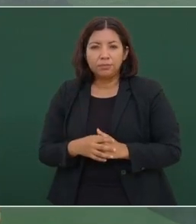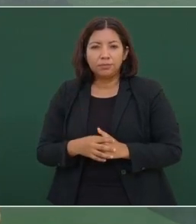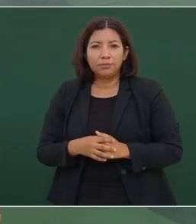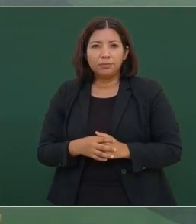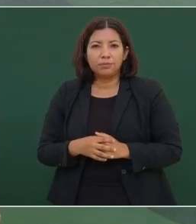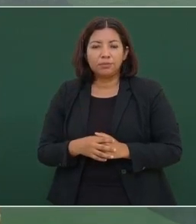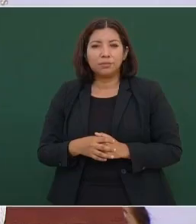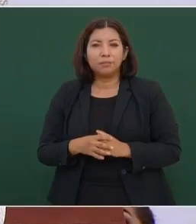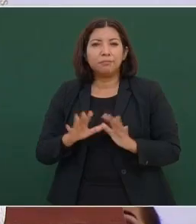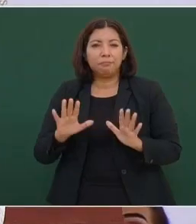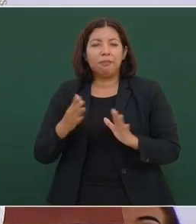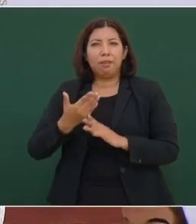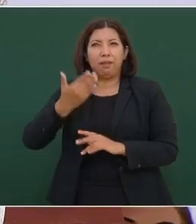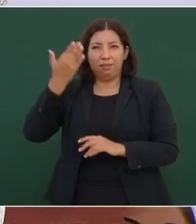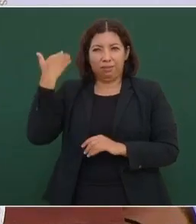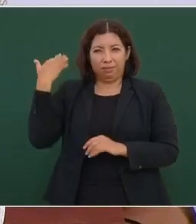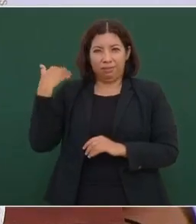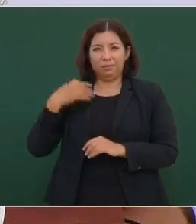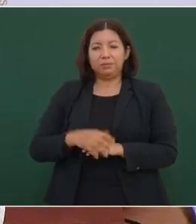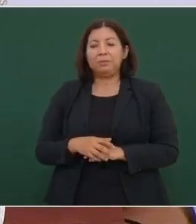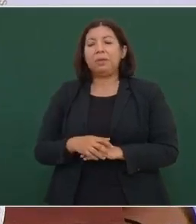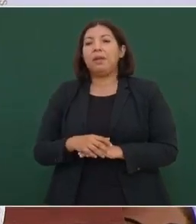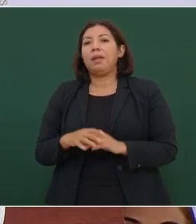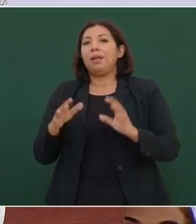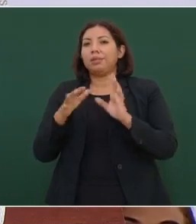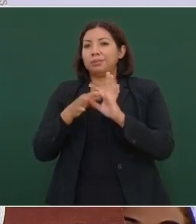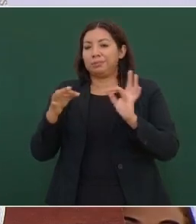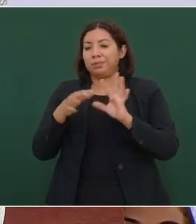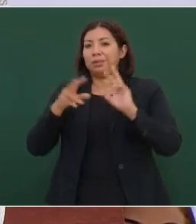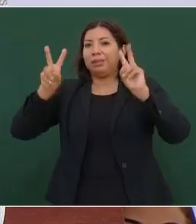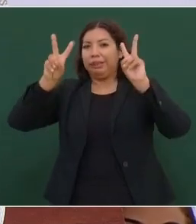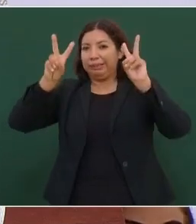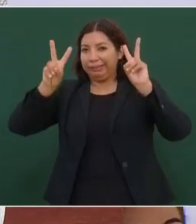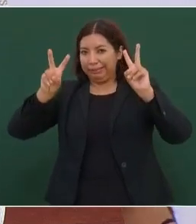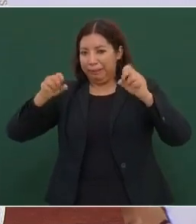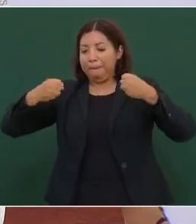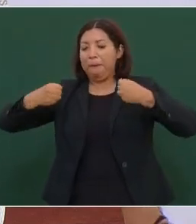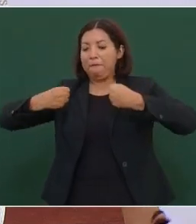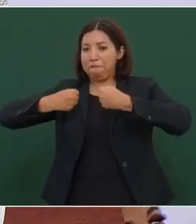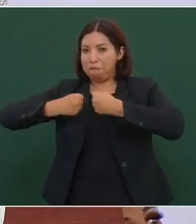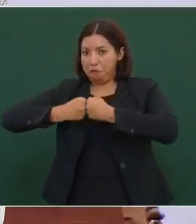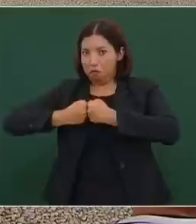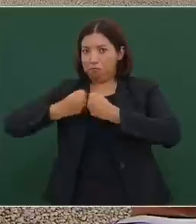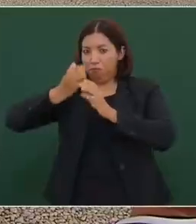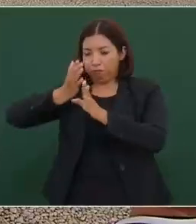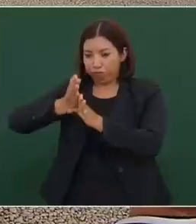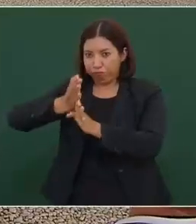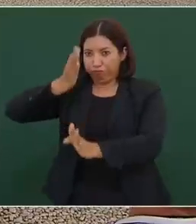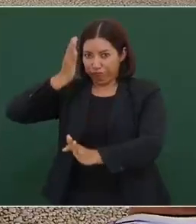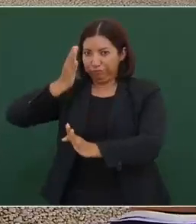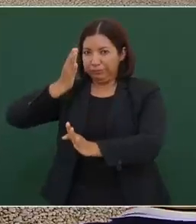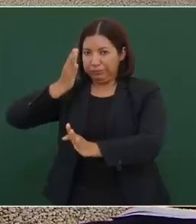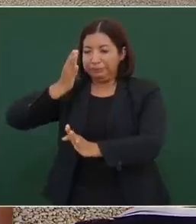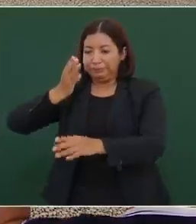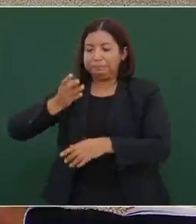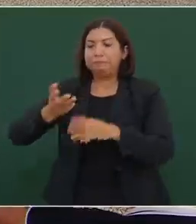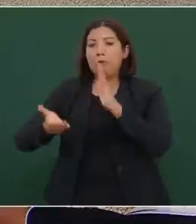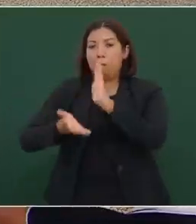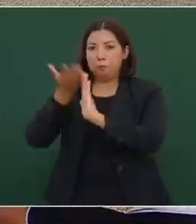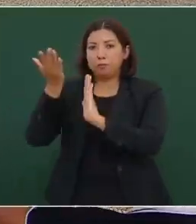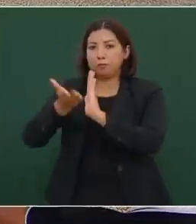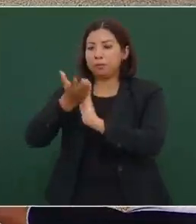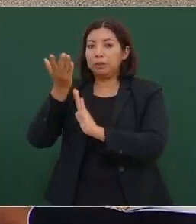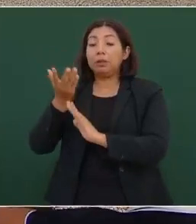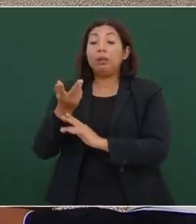cuando se habló del muro, porque era un tema que no tratábamos, porque nosotros